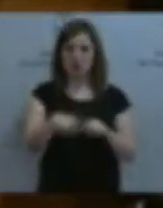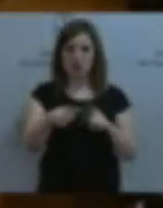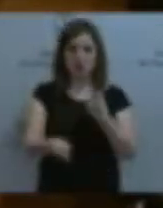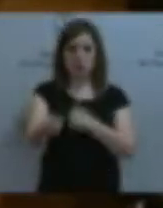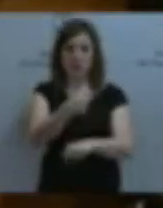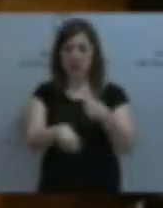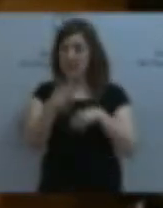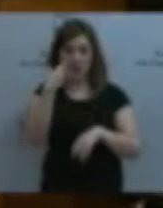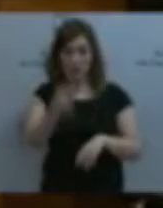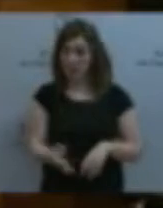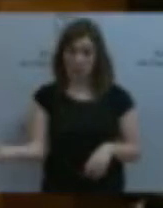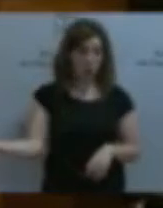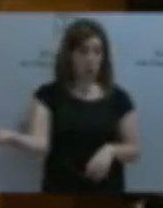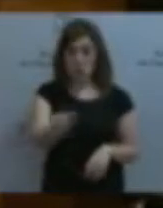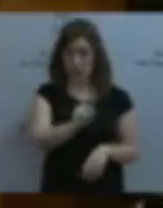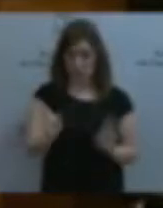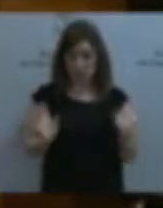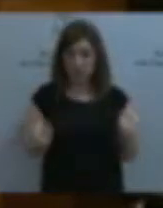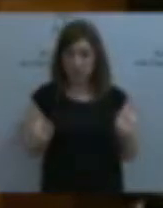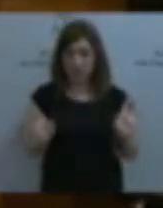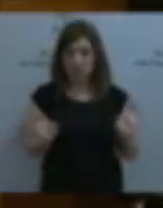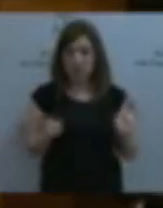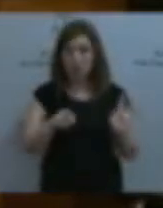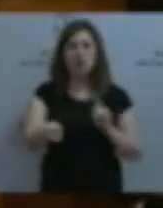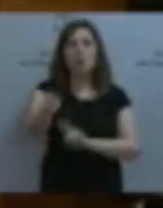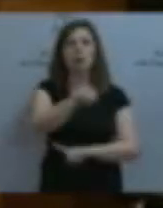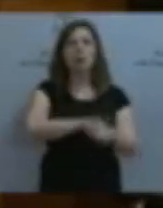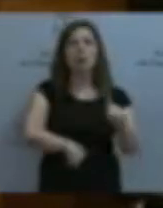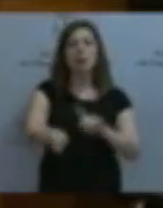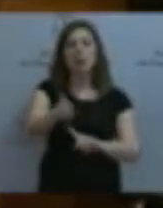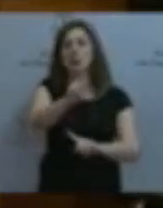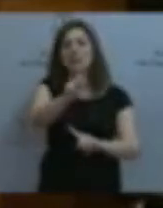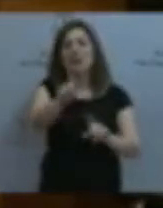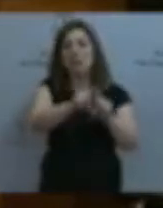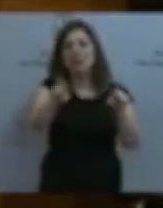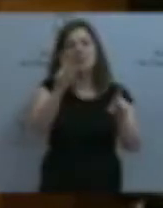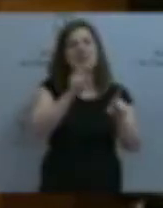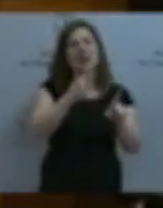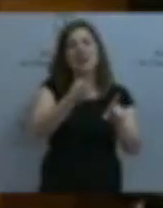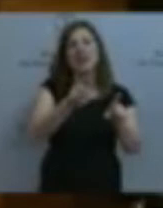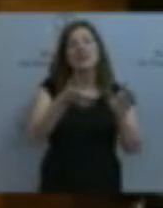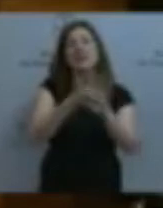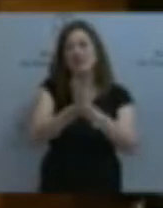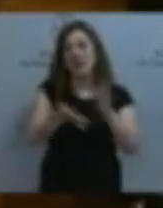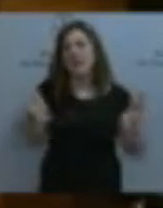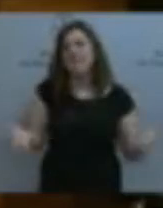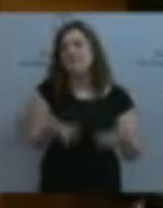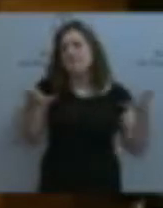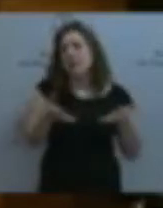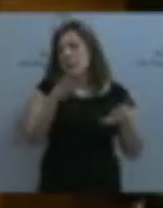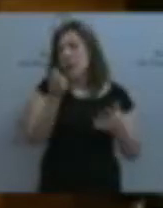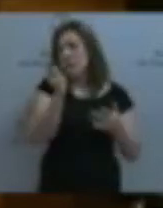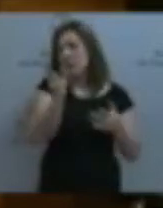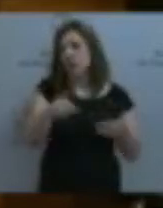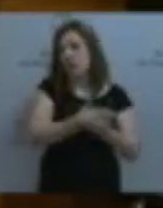son los que se corresponden. Pero es que el problema no es que las empresas mientan, es que se les incentiva a ofrecer precios que no son realistas,